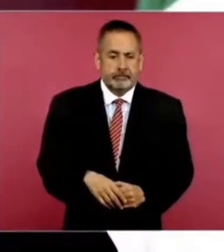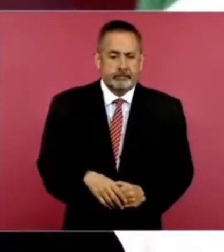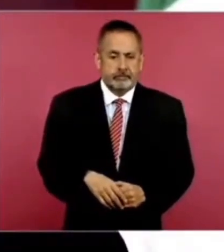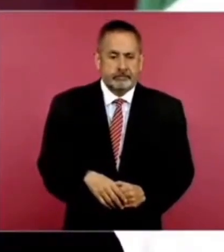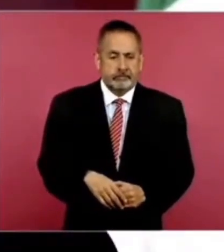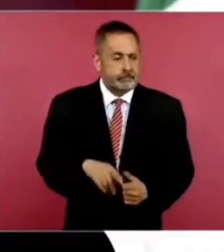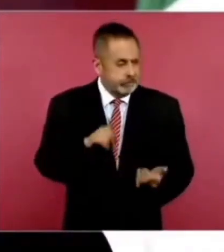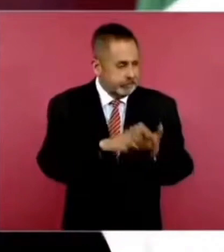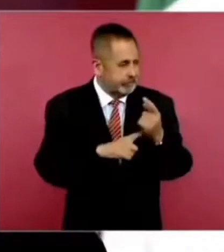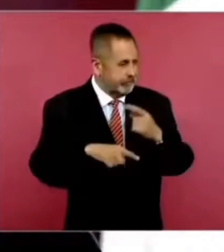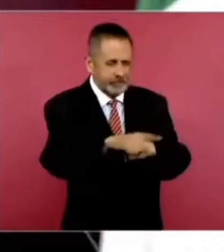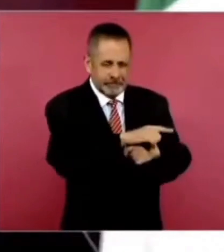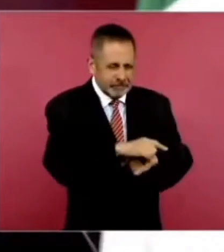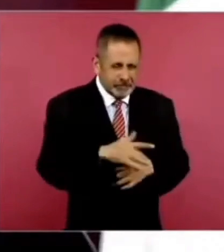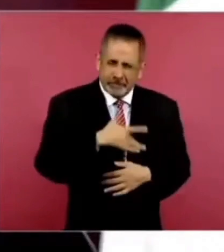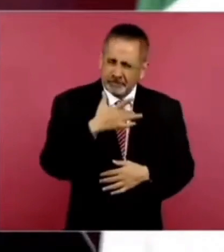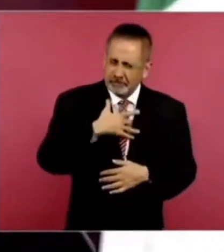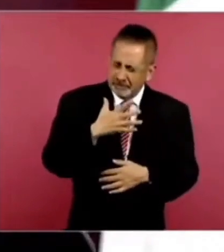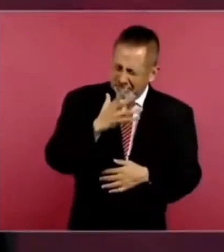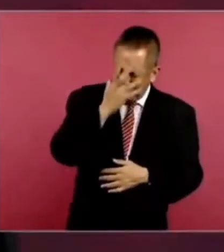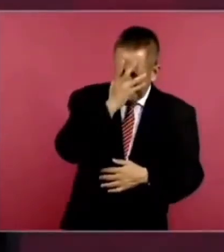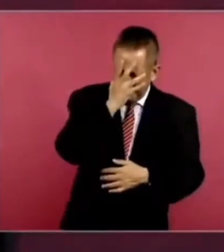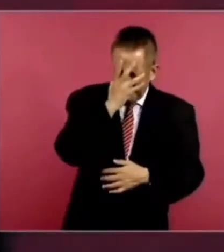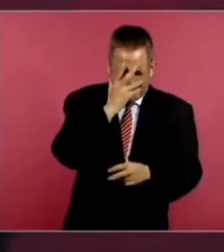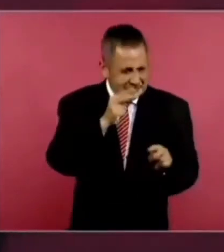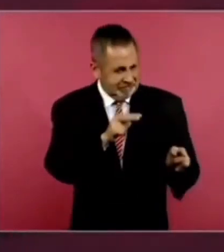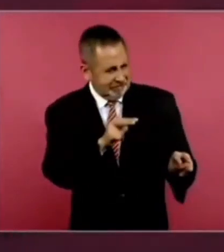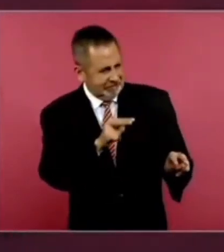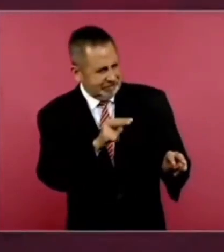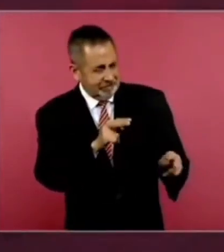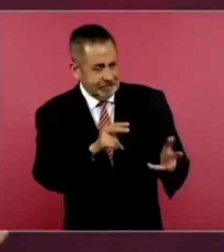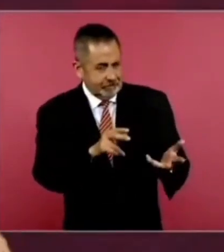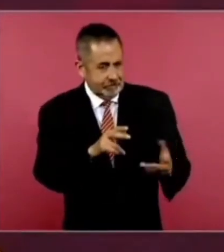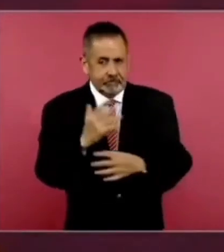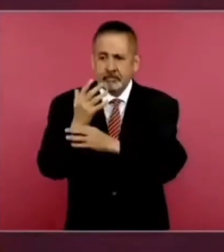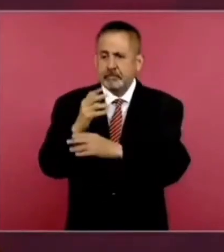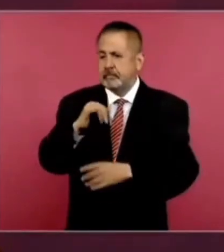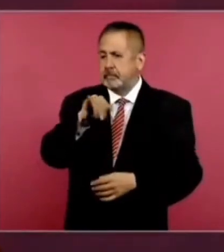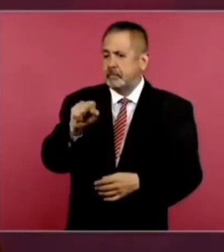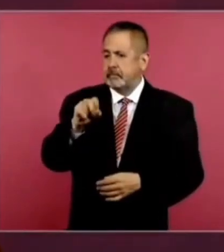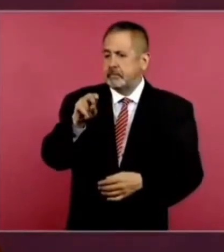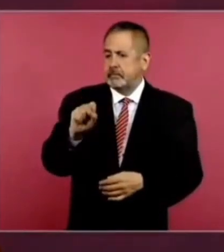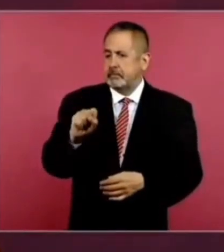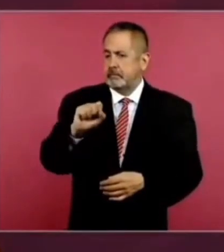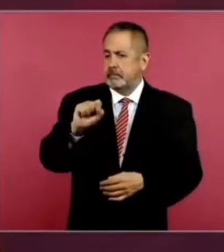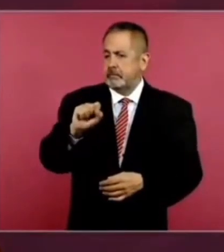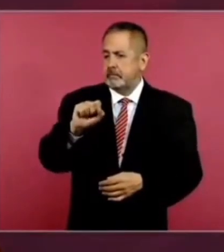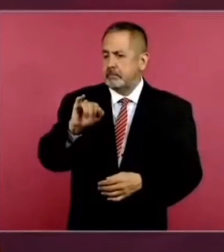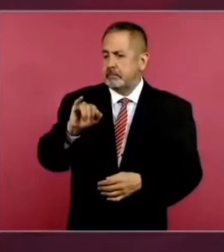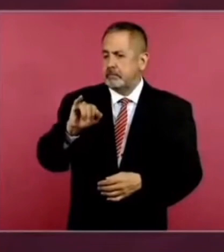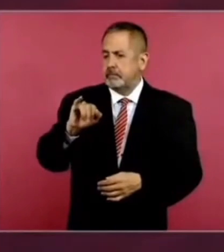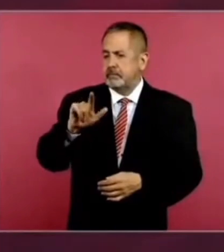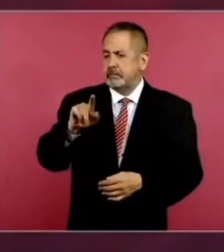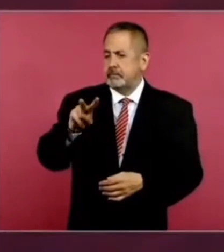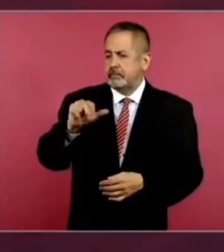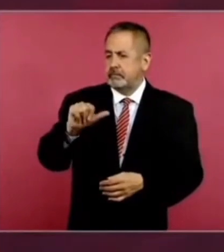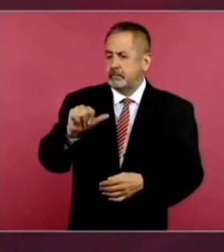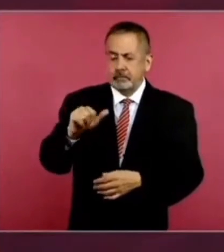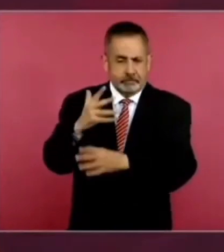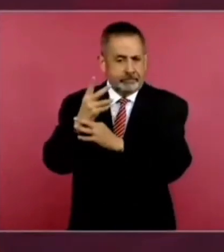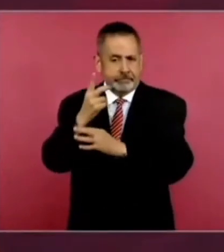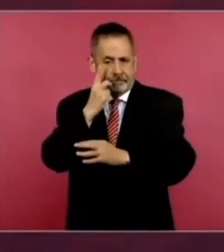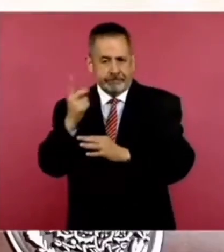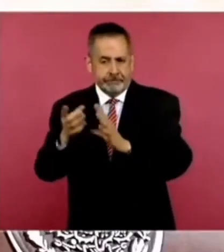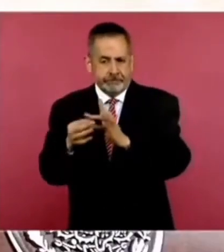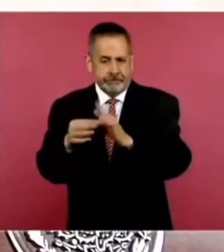les dé vergüenza, porque decía don Jesús Silva Gerso,